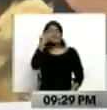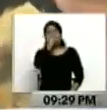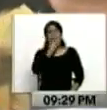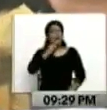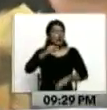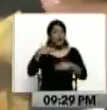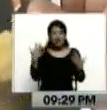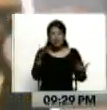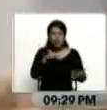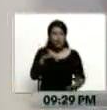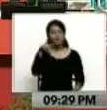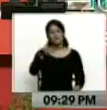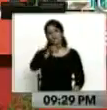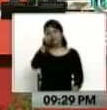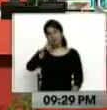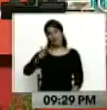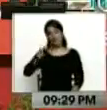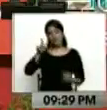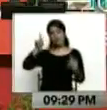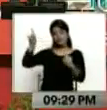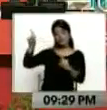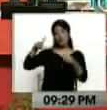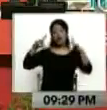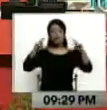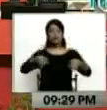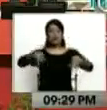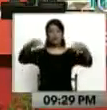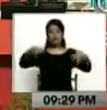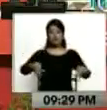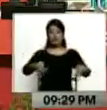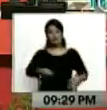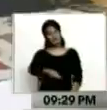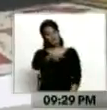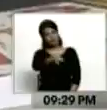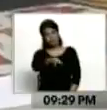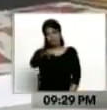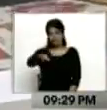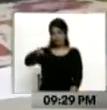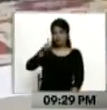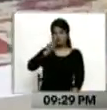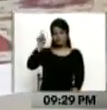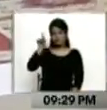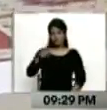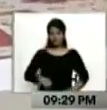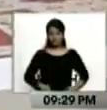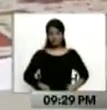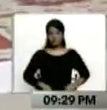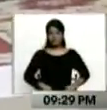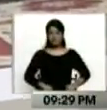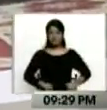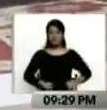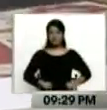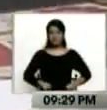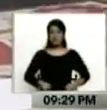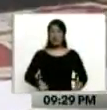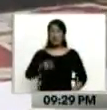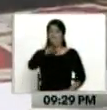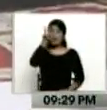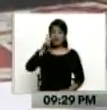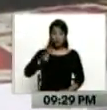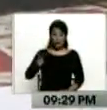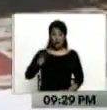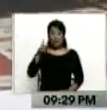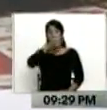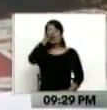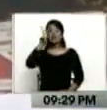esta patria esta tierra por all pasaron y aquí está como la foto oficial no donde están todos ellos Venezuela